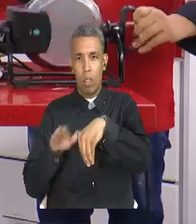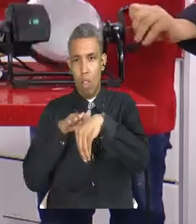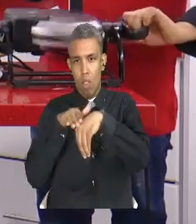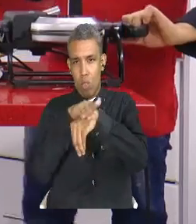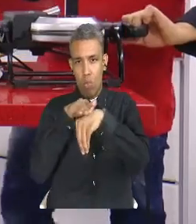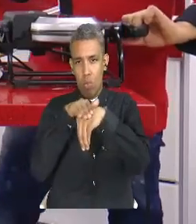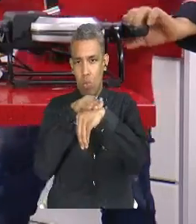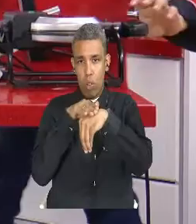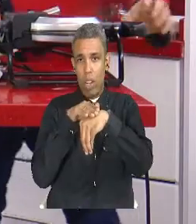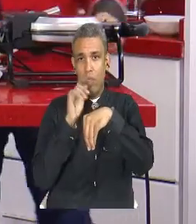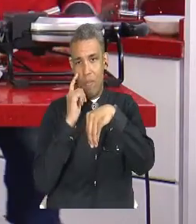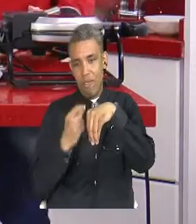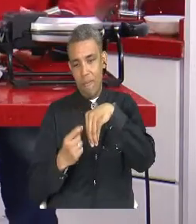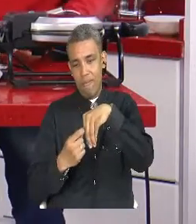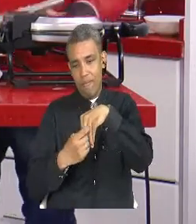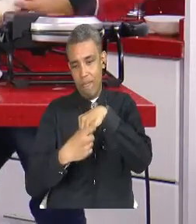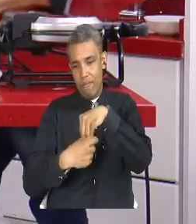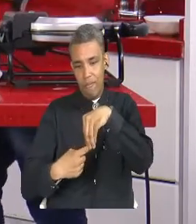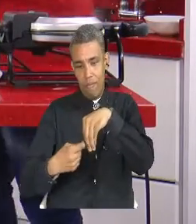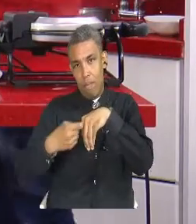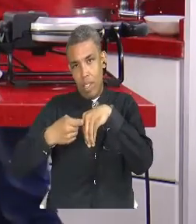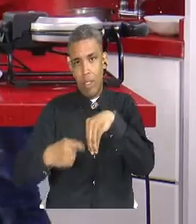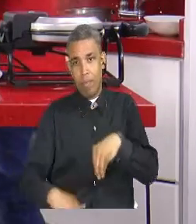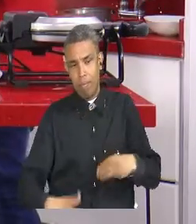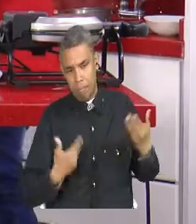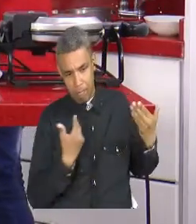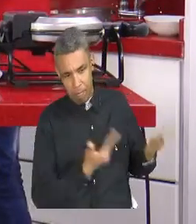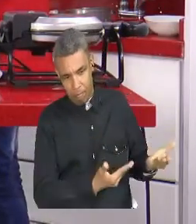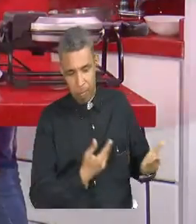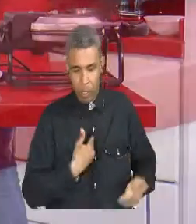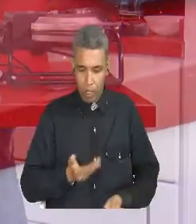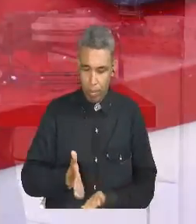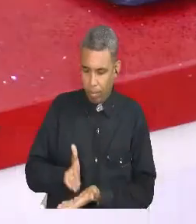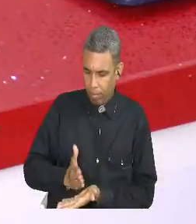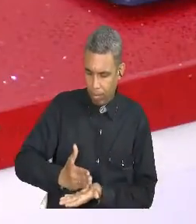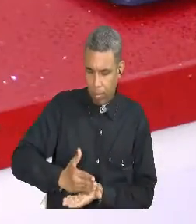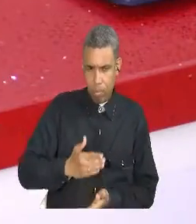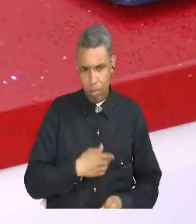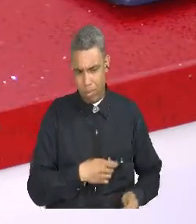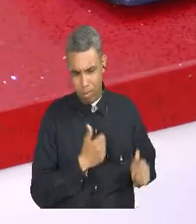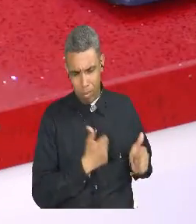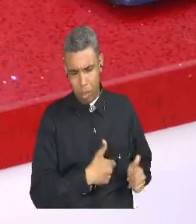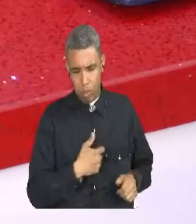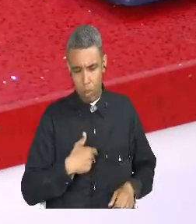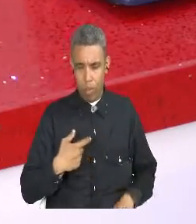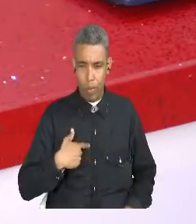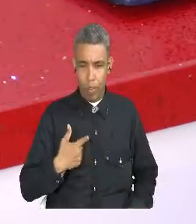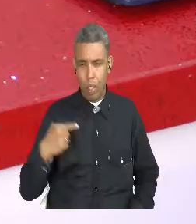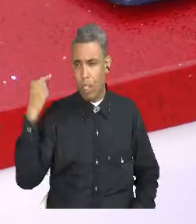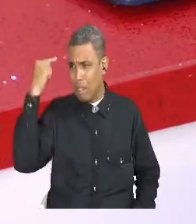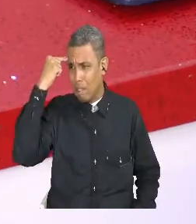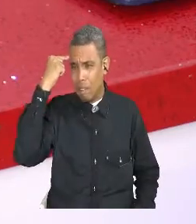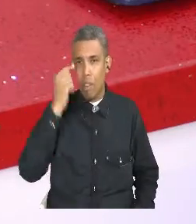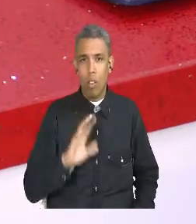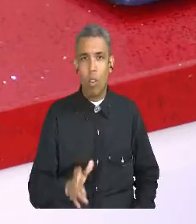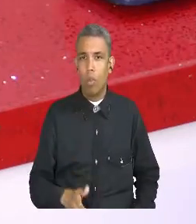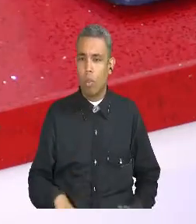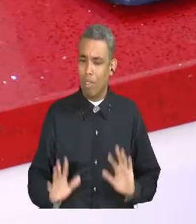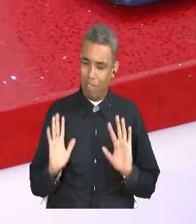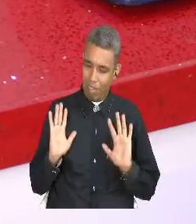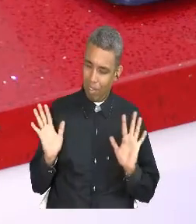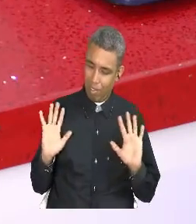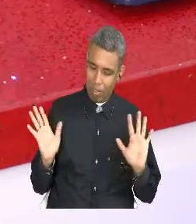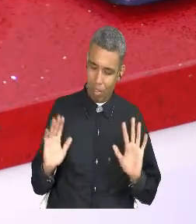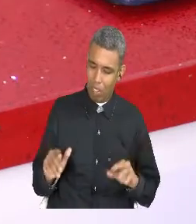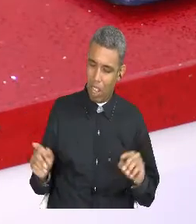aquí haciendo el corte a su gusto y preferencia. Usted no se vaya a matar la cabeza. Solamente hazlo como te nazca. Verá